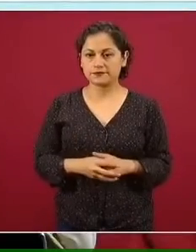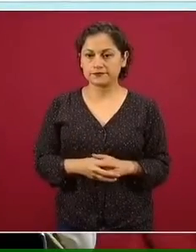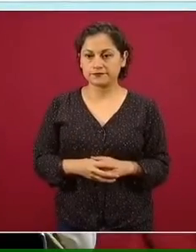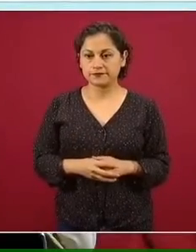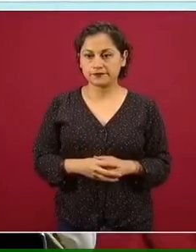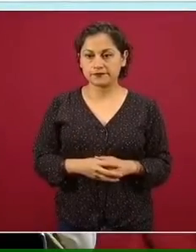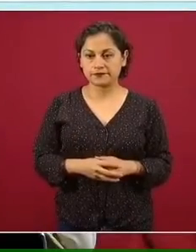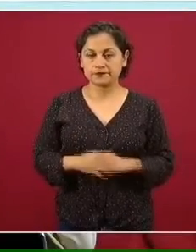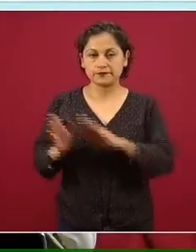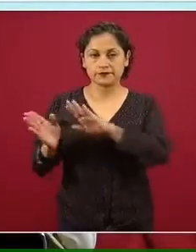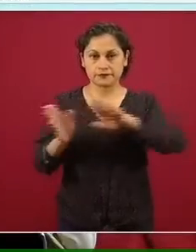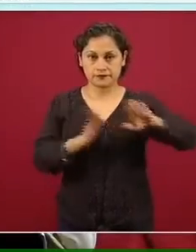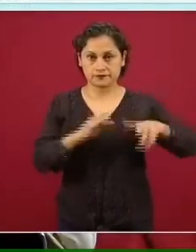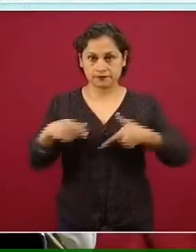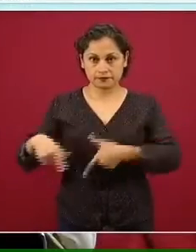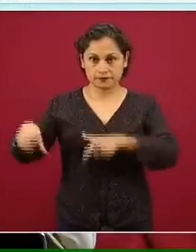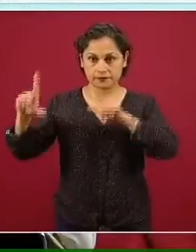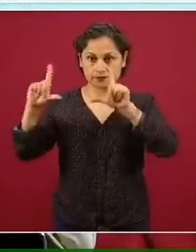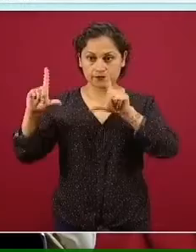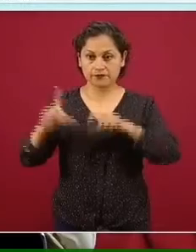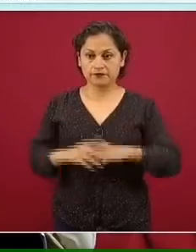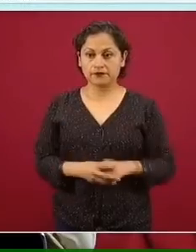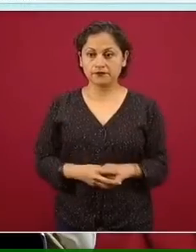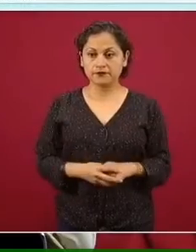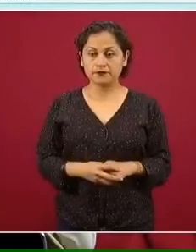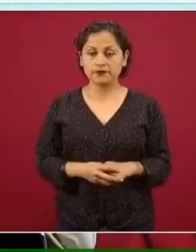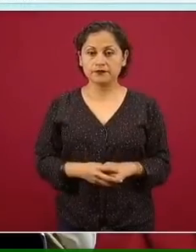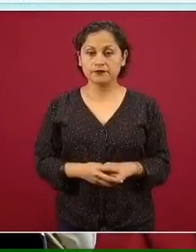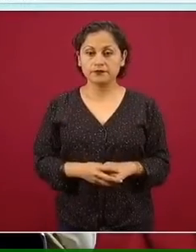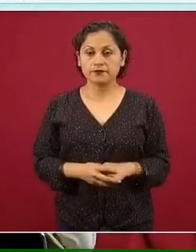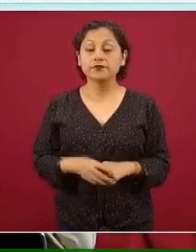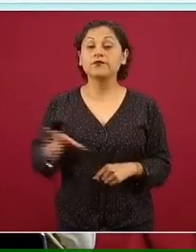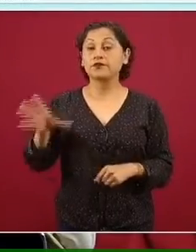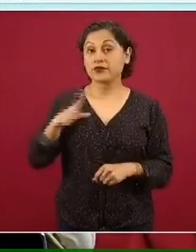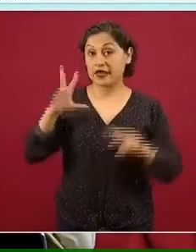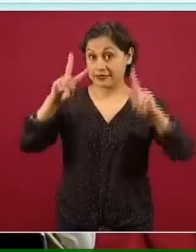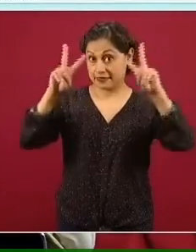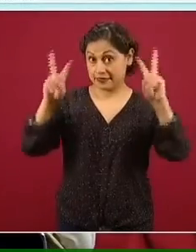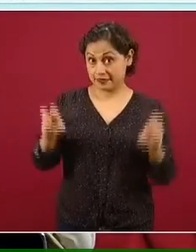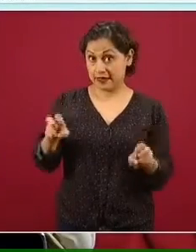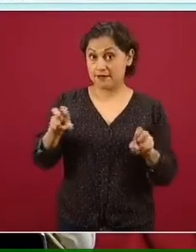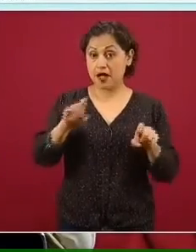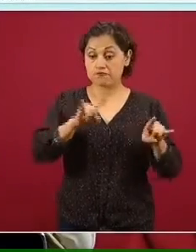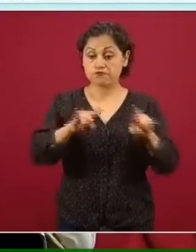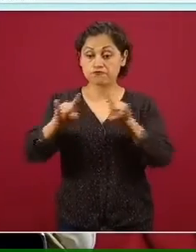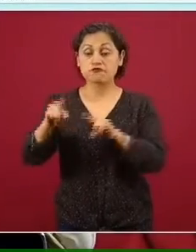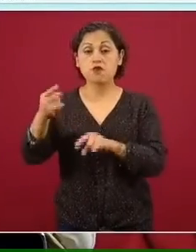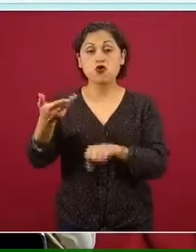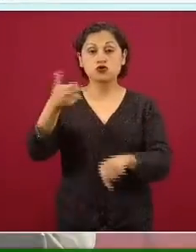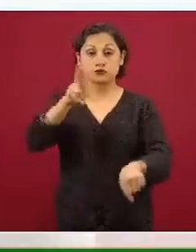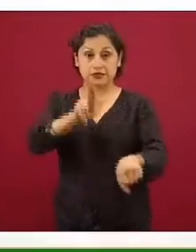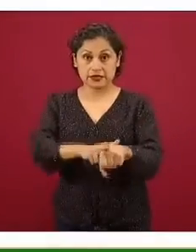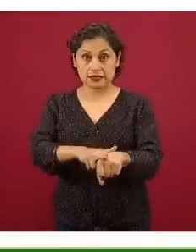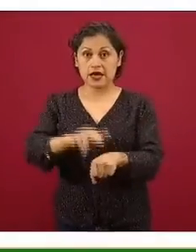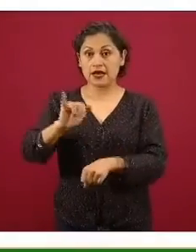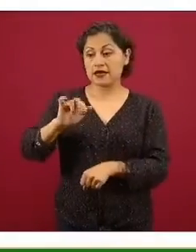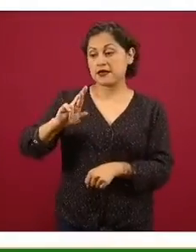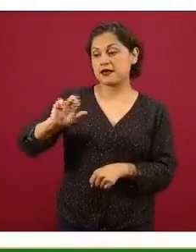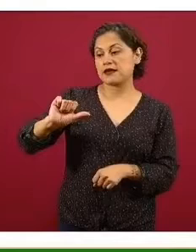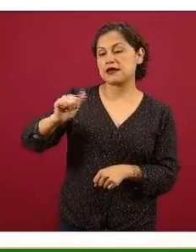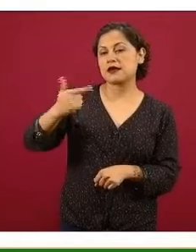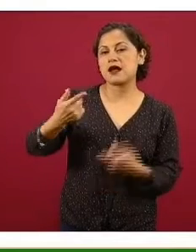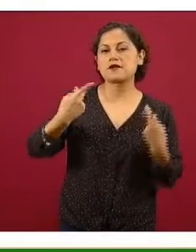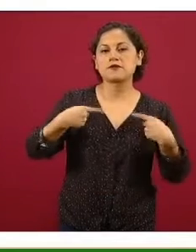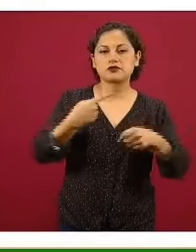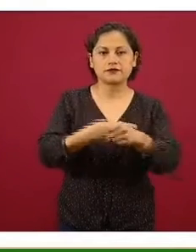la siguiente diapositiva. Tenemos la ocupación de camas IRAG general para pacientes graves. Hemos